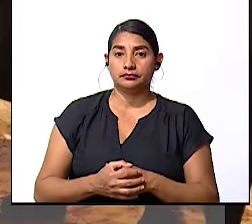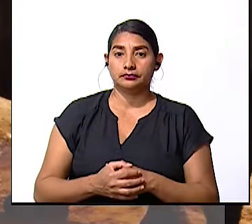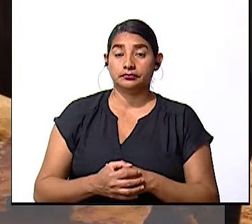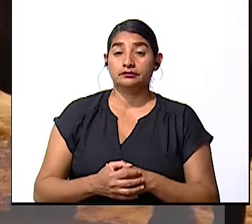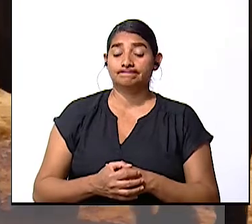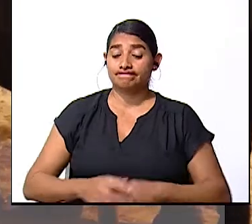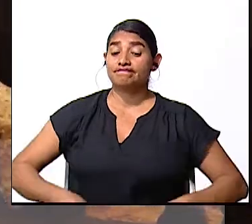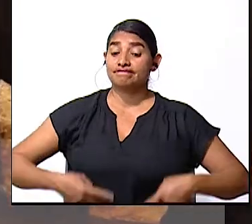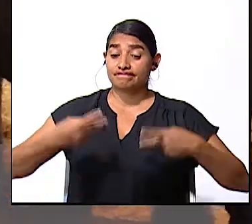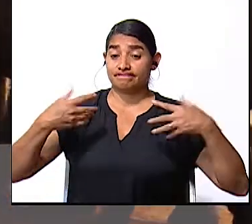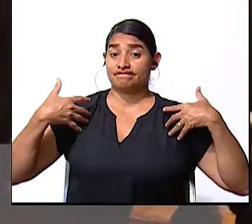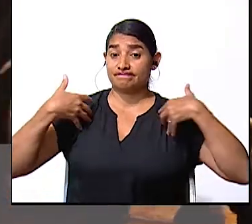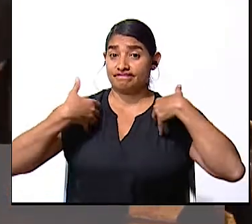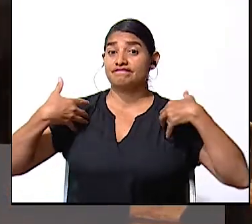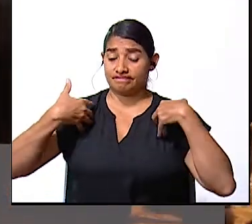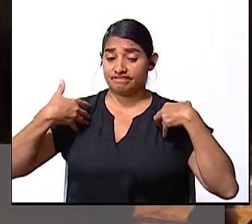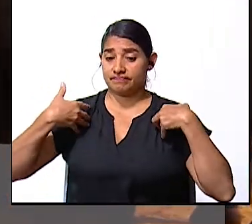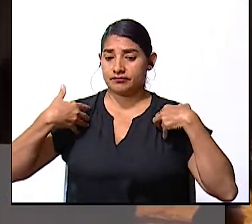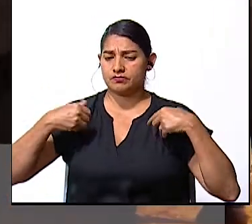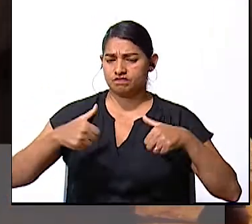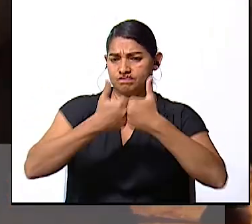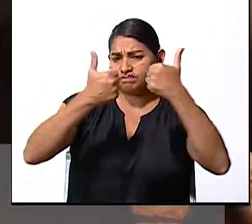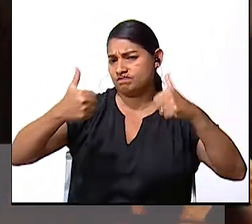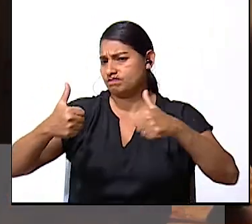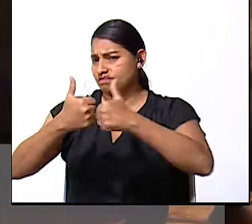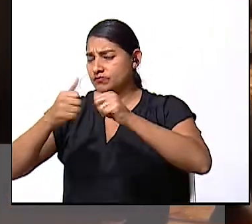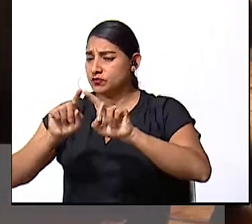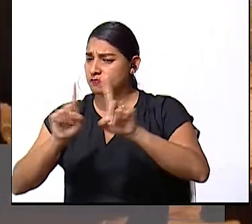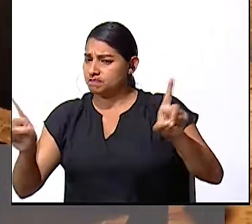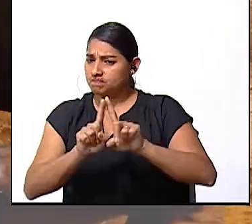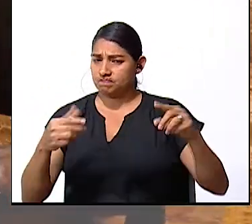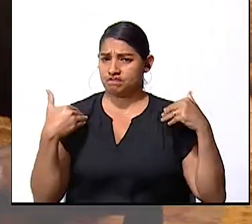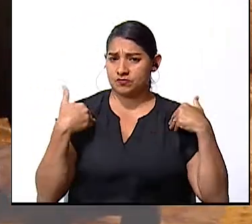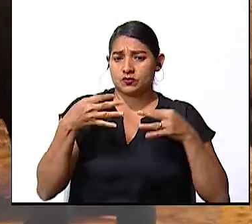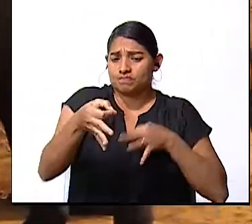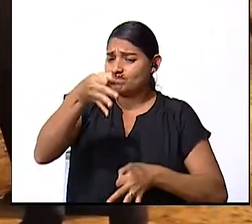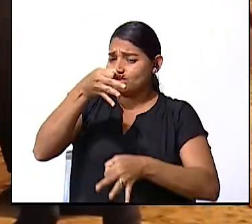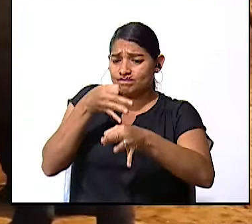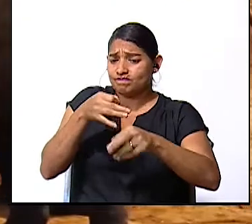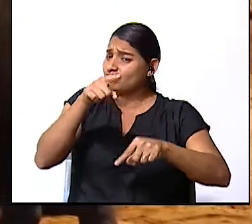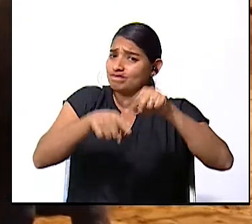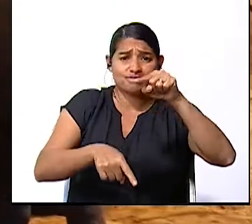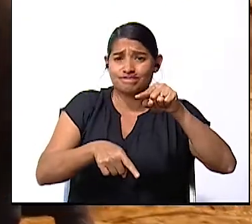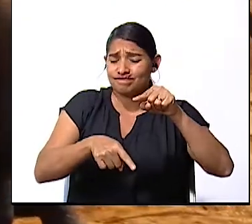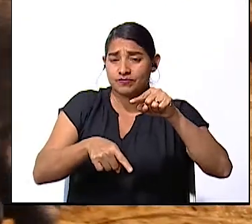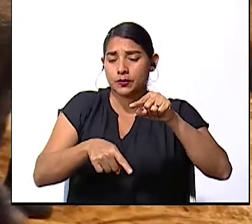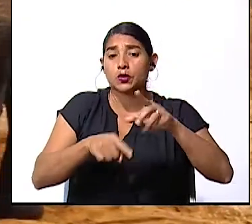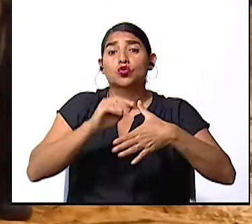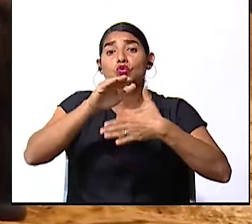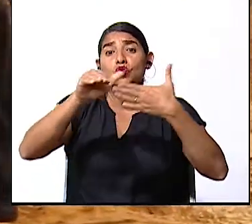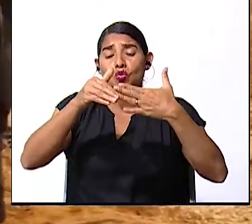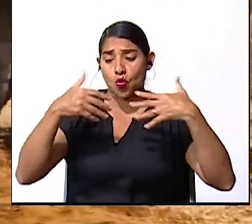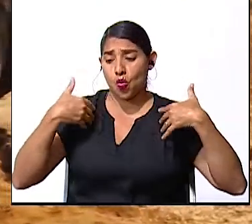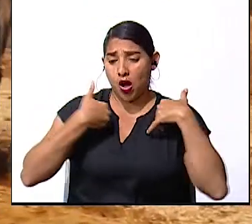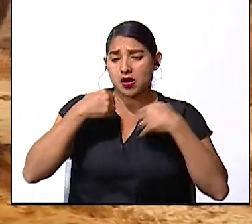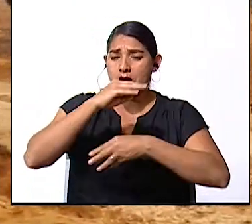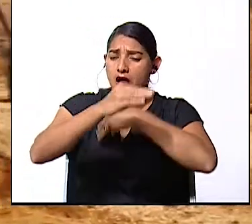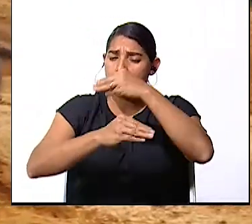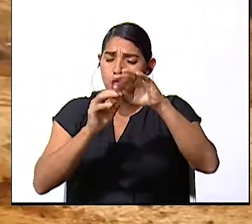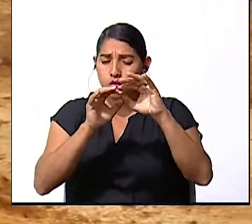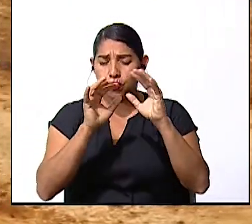La vida animal supone una red de especies insustituible. El destino de todas las especies del